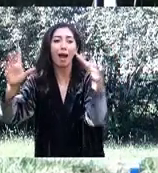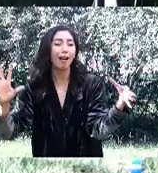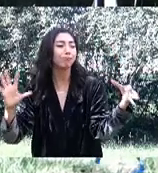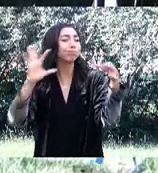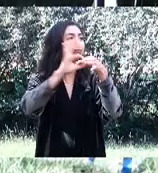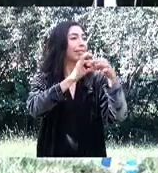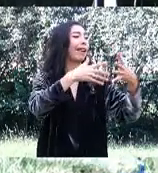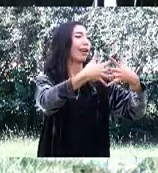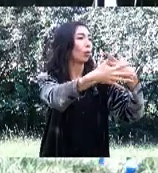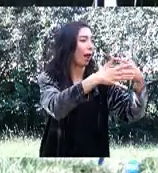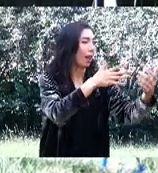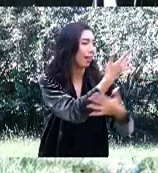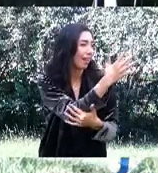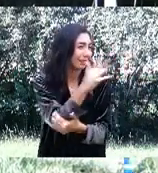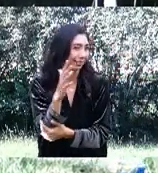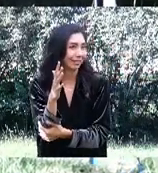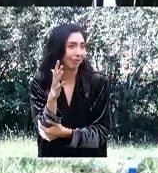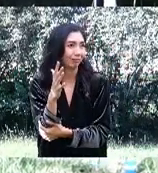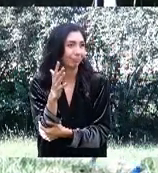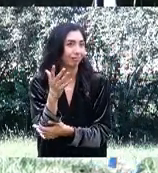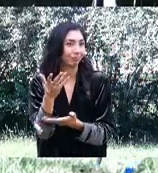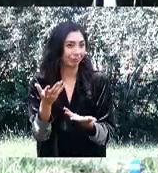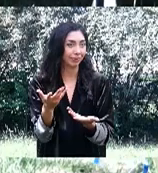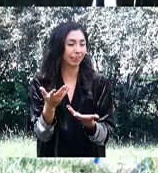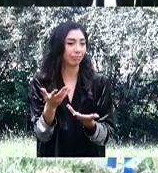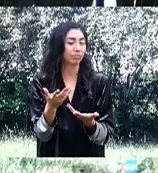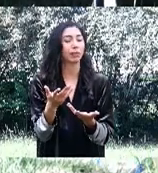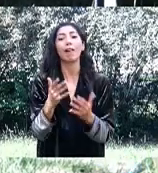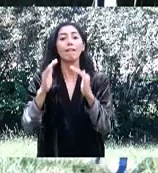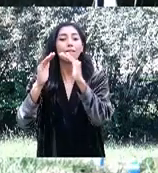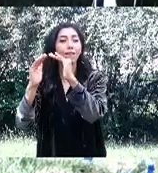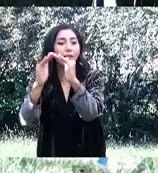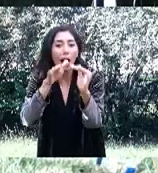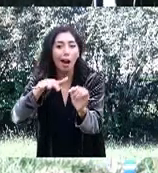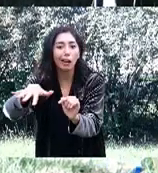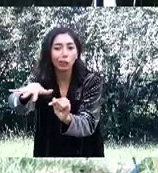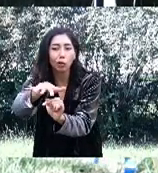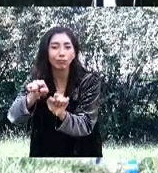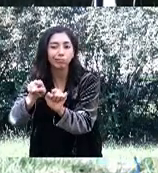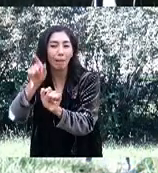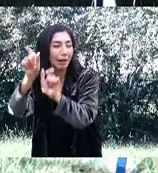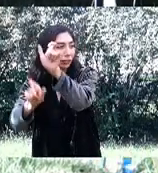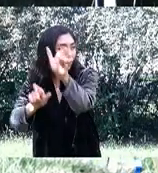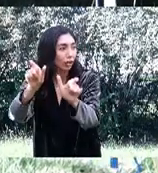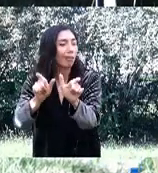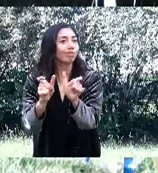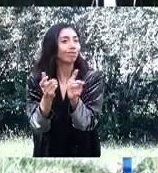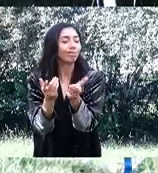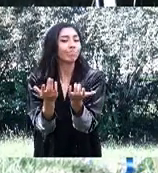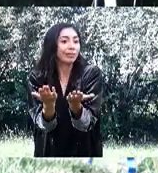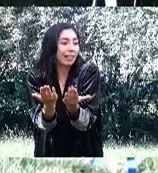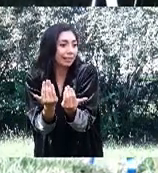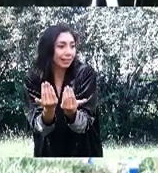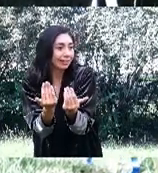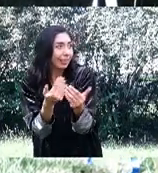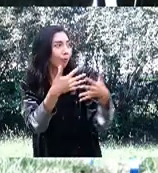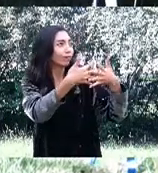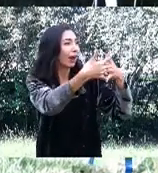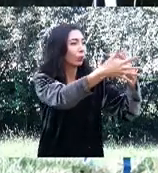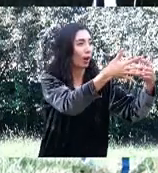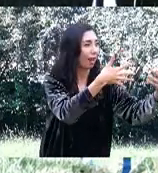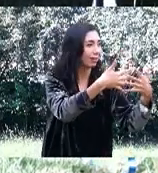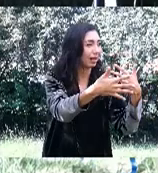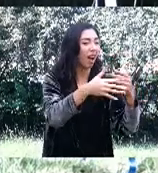naturaleza con esa necesidad que tienen los barrios que justamente han tenido la injusta condición